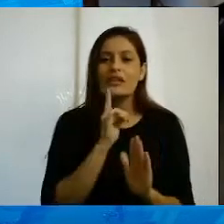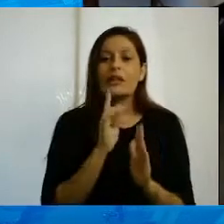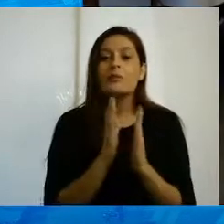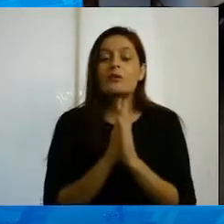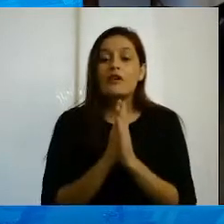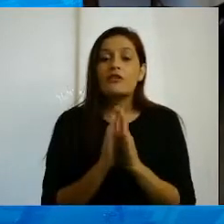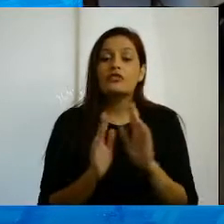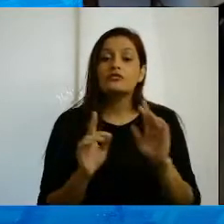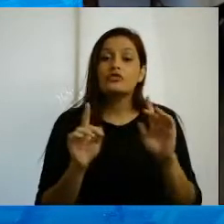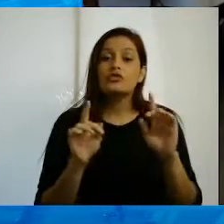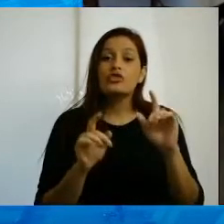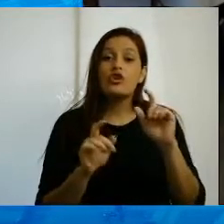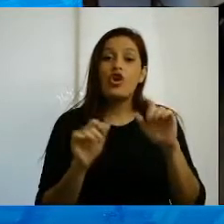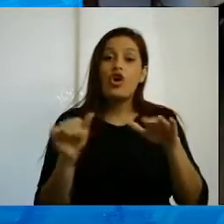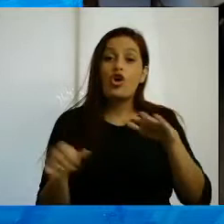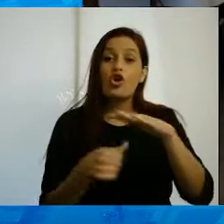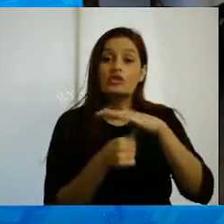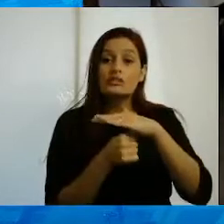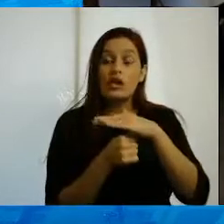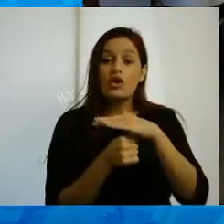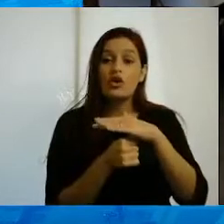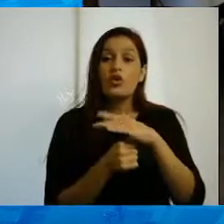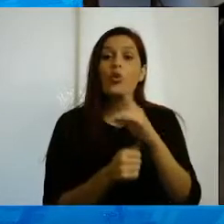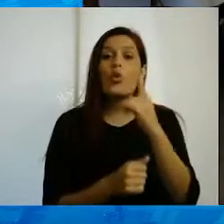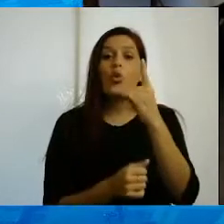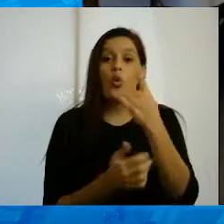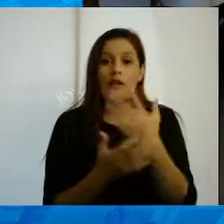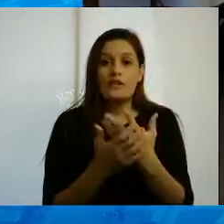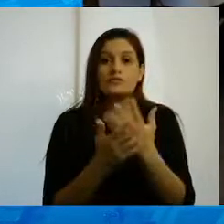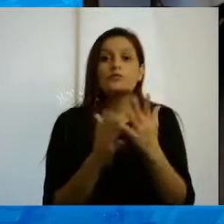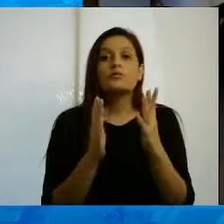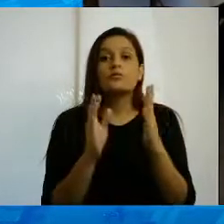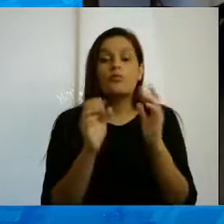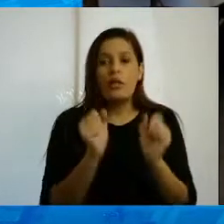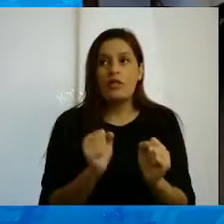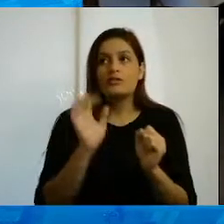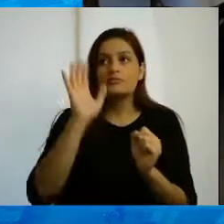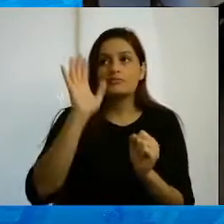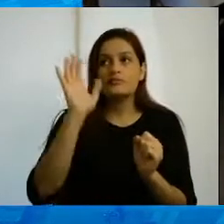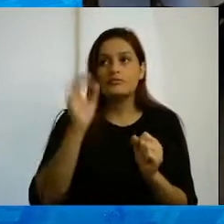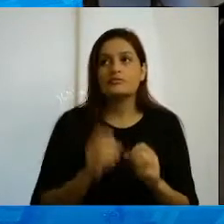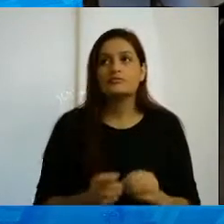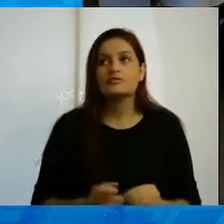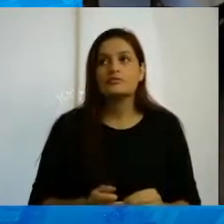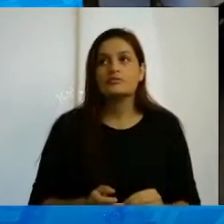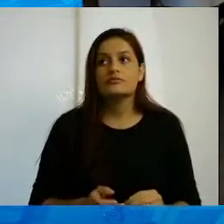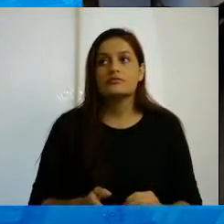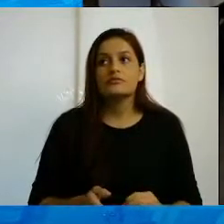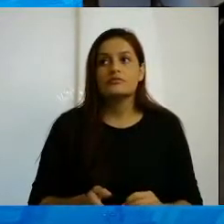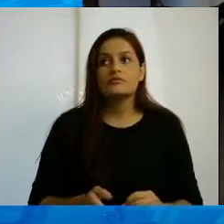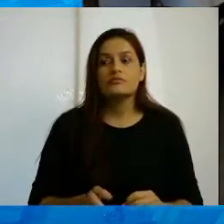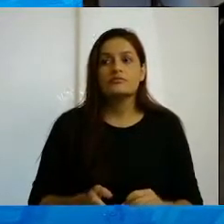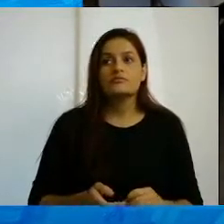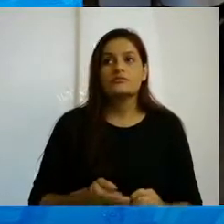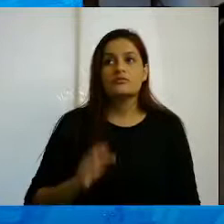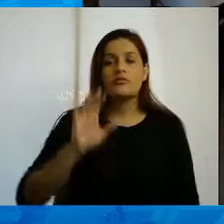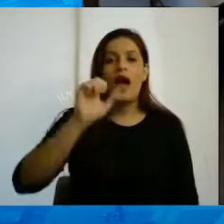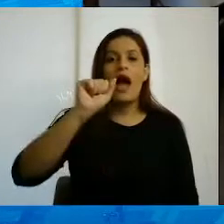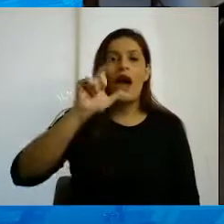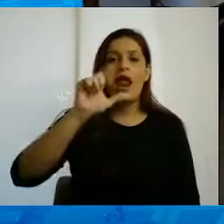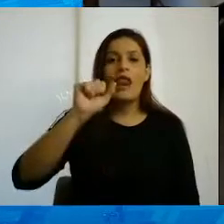municipal podamos hacer uso de la palabra concejales. ¿Ya? ¿Quién pide la palabra? Concejal Alarcón.